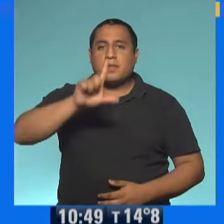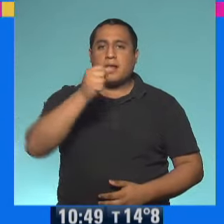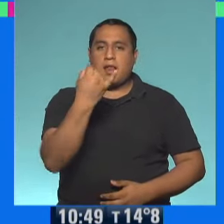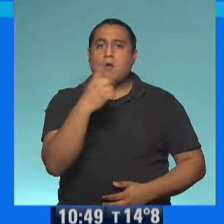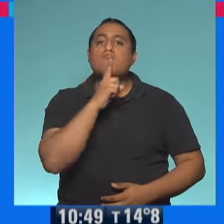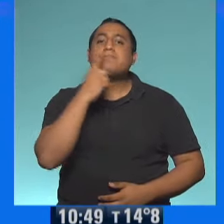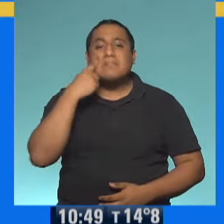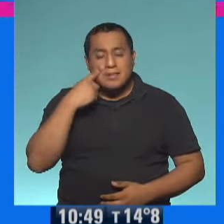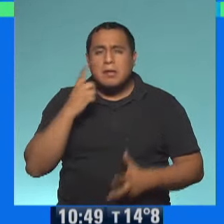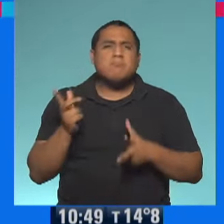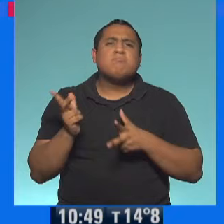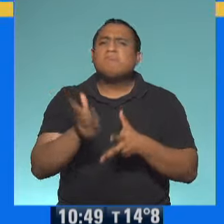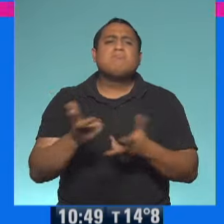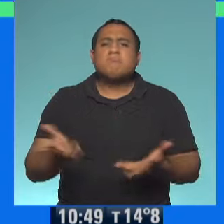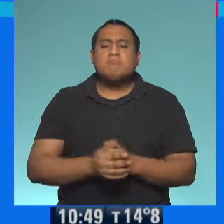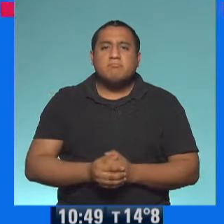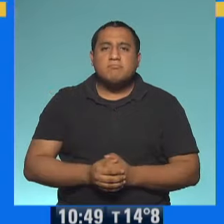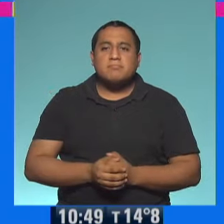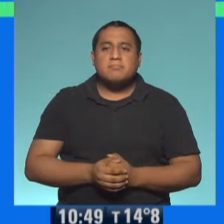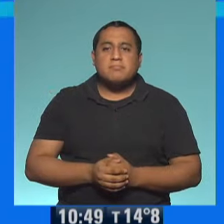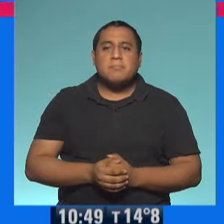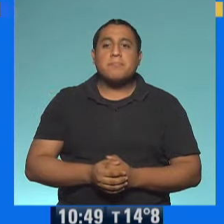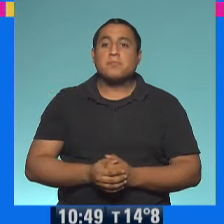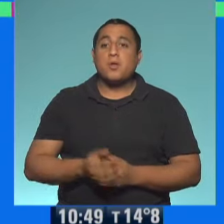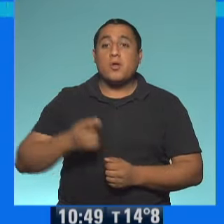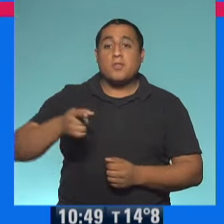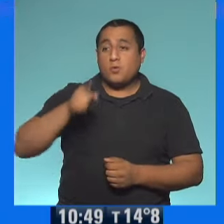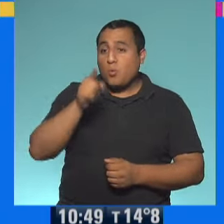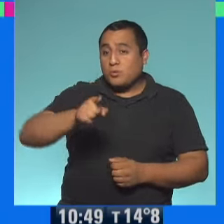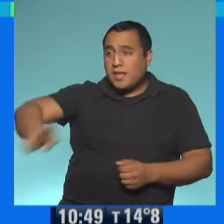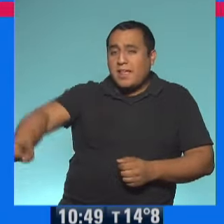Lauti dice... Dice... ¡Qué bien que bailamos! Dice...